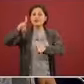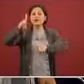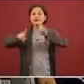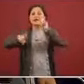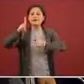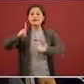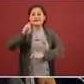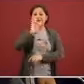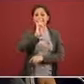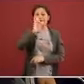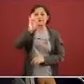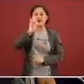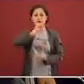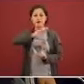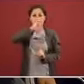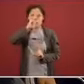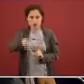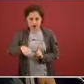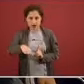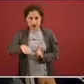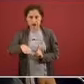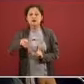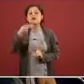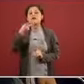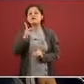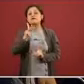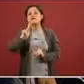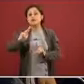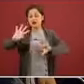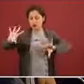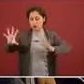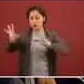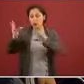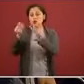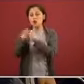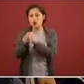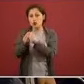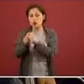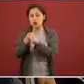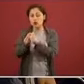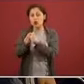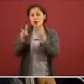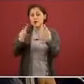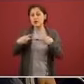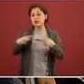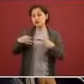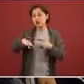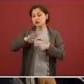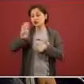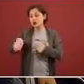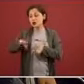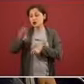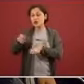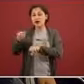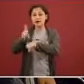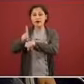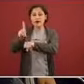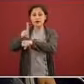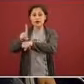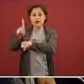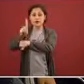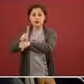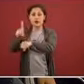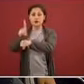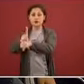defunción, pero la suma de nuevas defunciones que presentamos todos los días depende